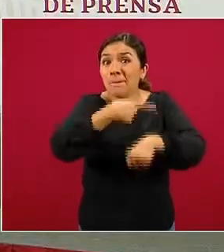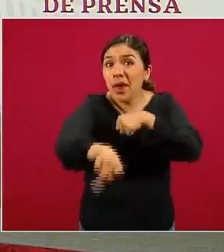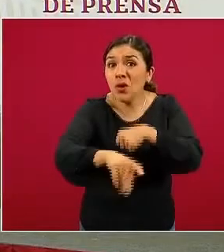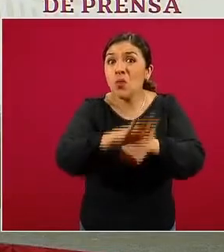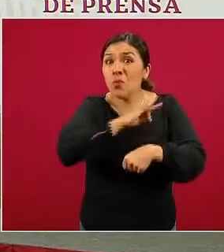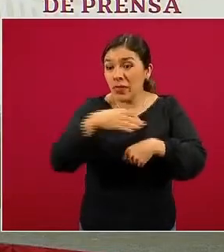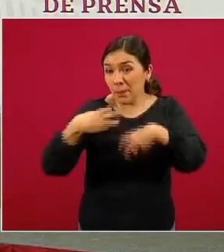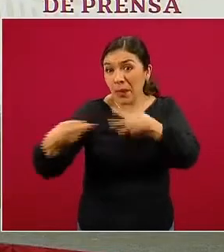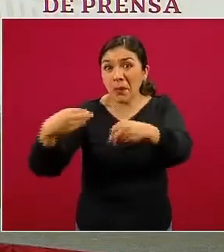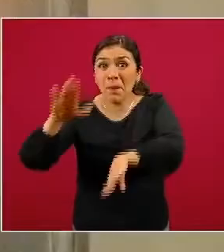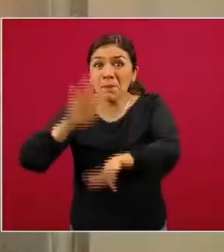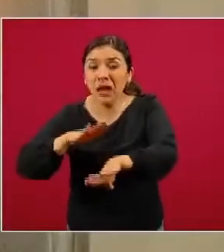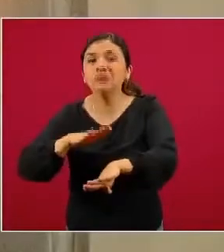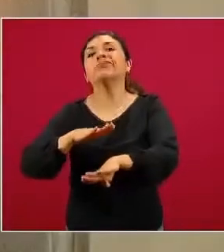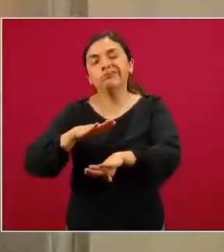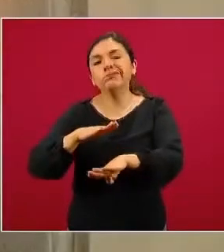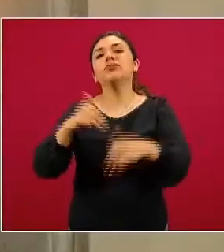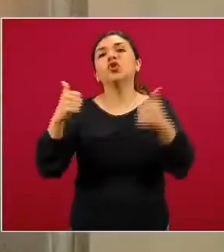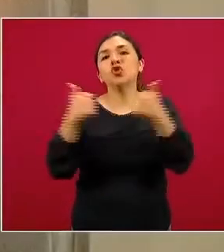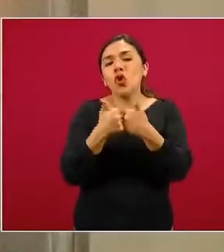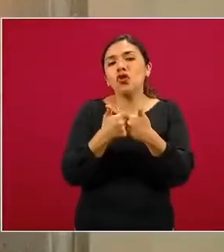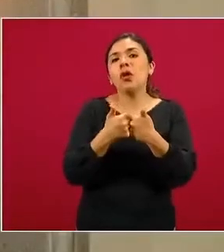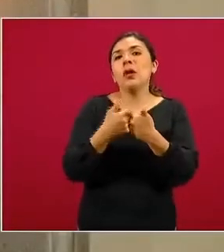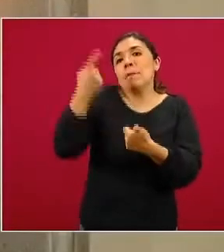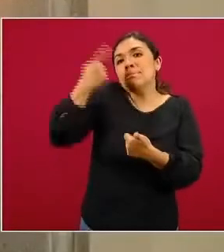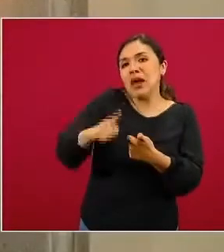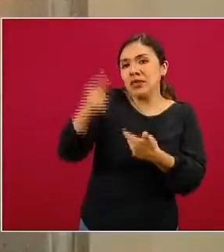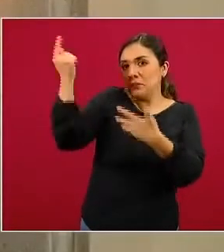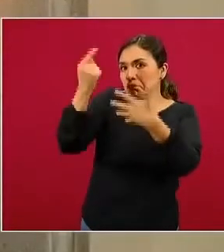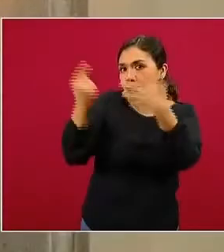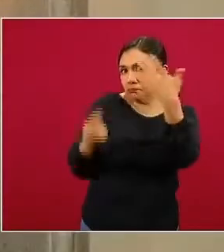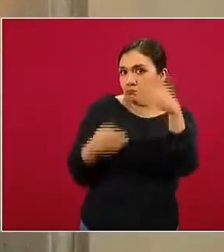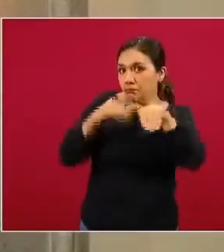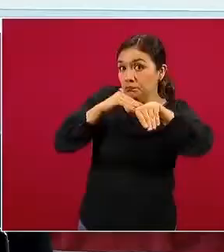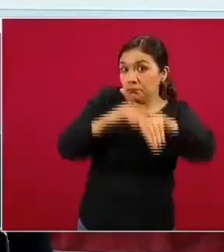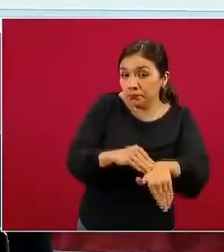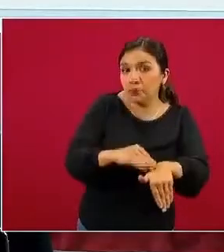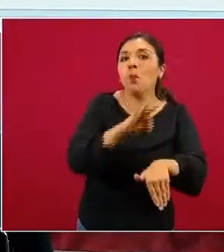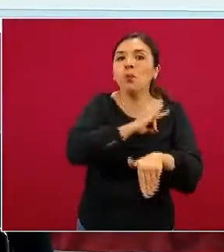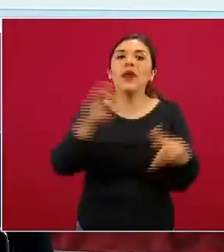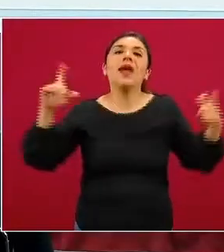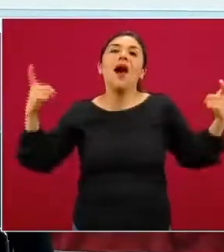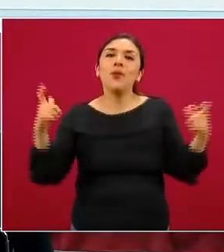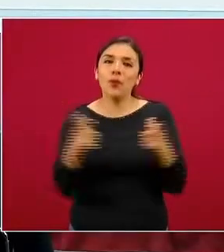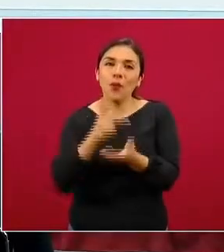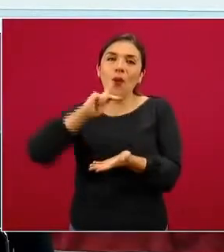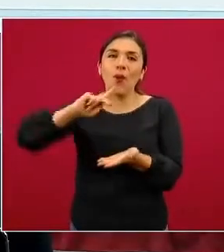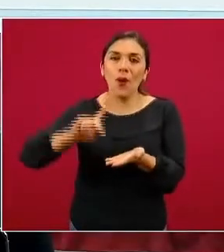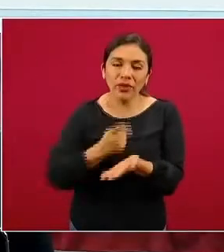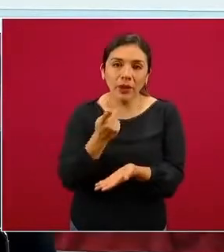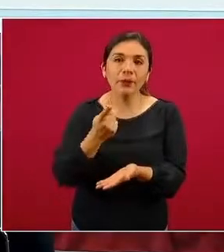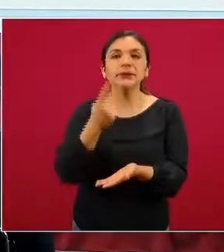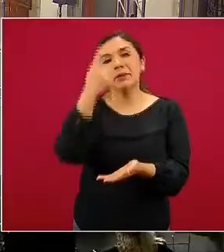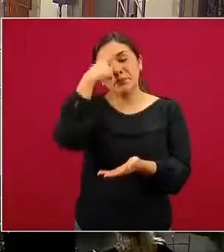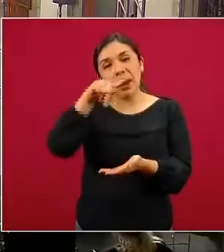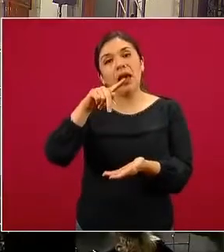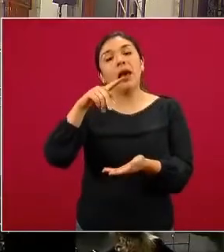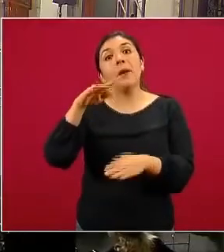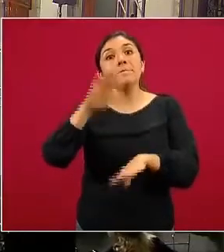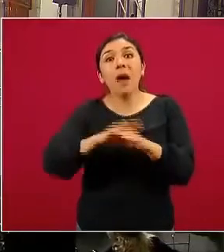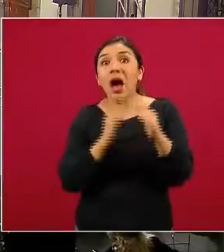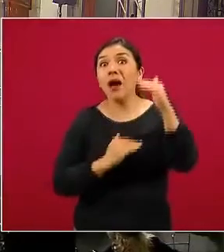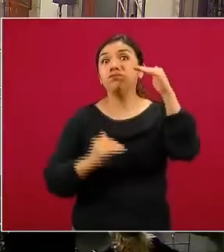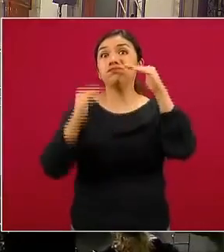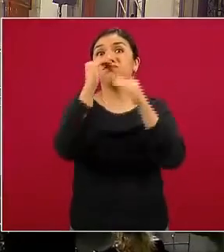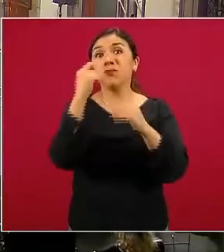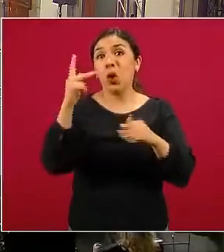la transmisión, y entonces a través de las actividades ese riesgo puede disminuirse y evitar en un momento determinado el incremento